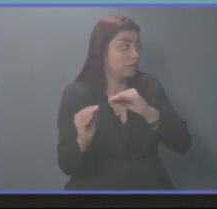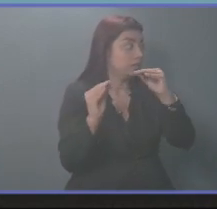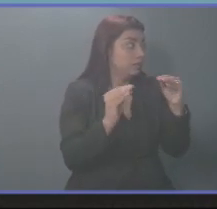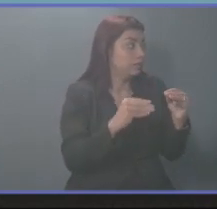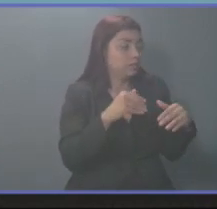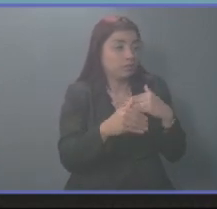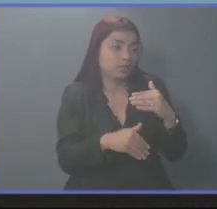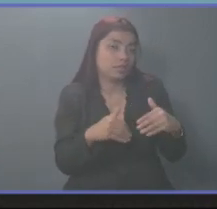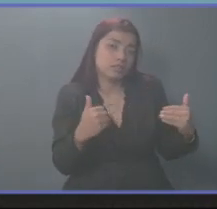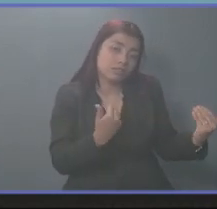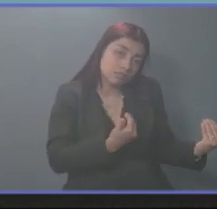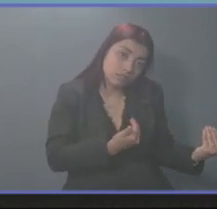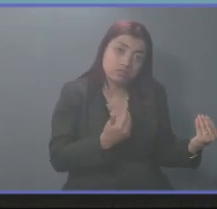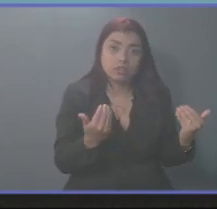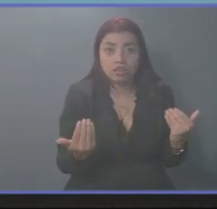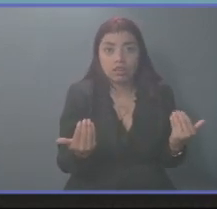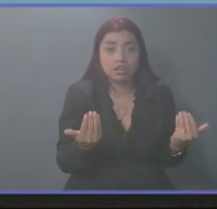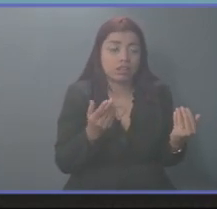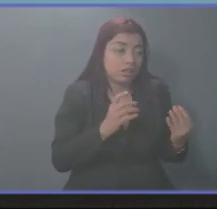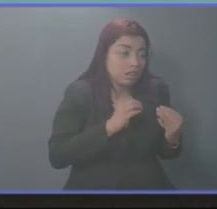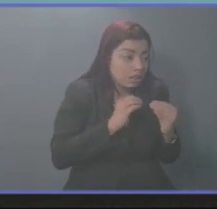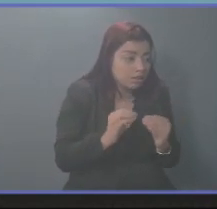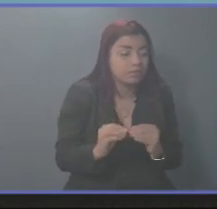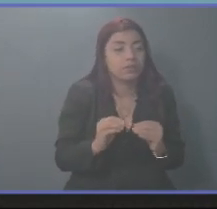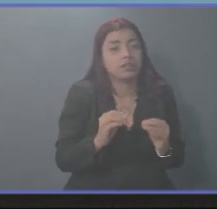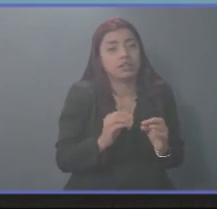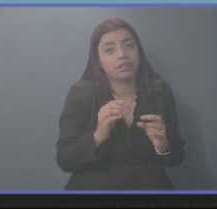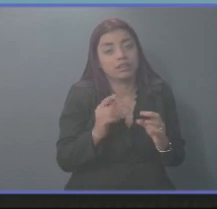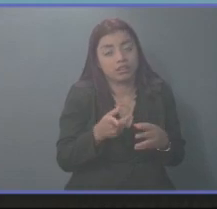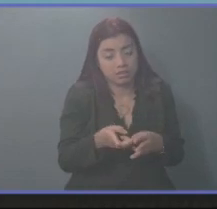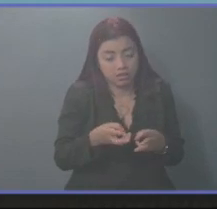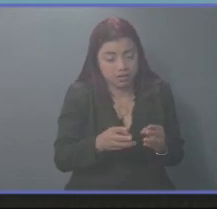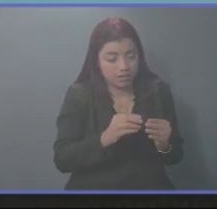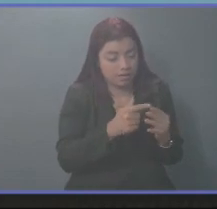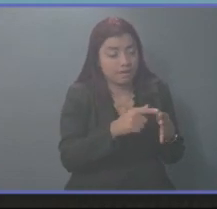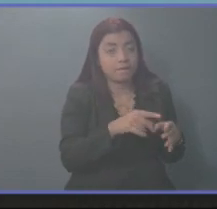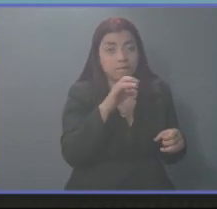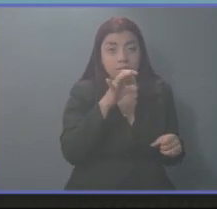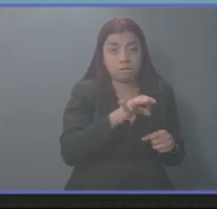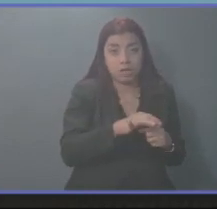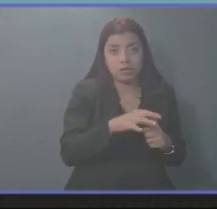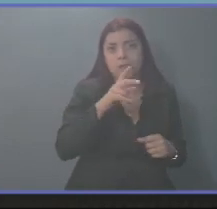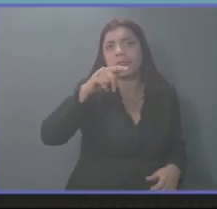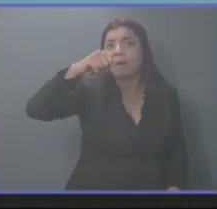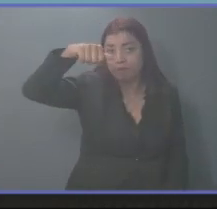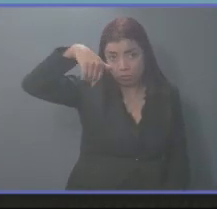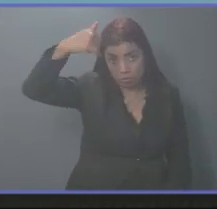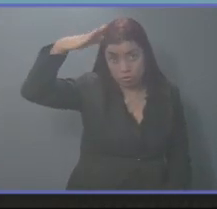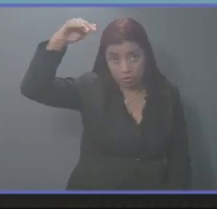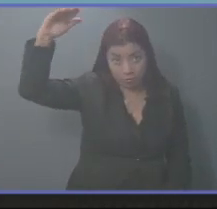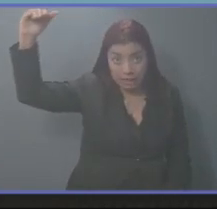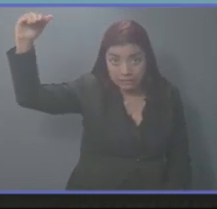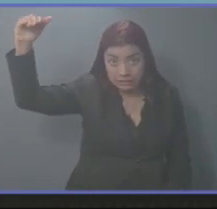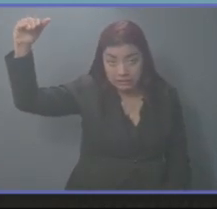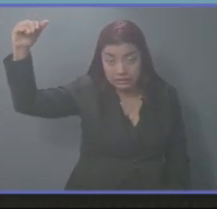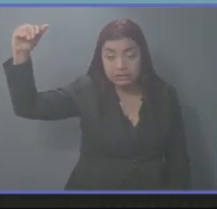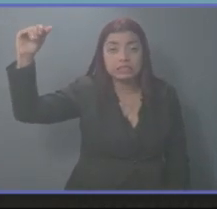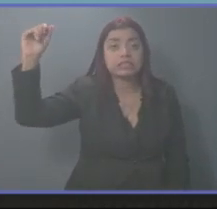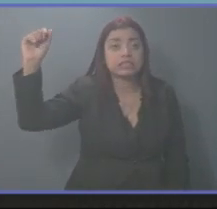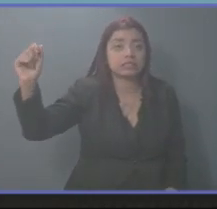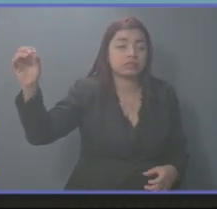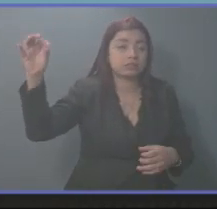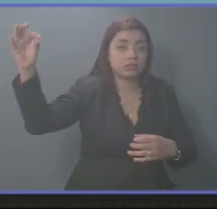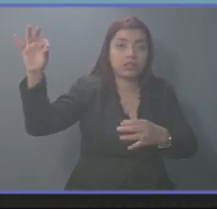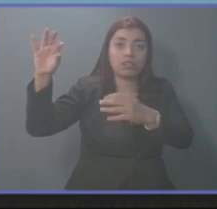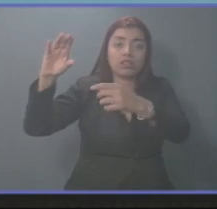implementación de este mecanismo que garantiza el voto desde el exterior. Es un tema que, como